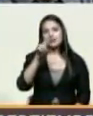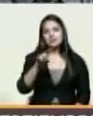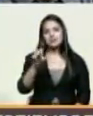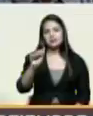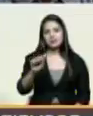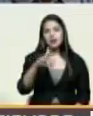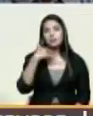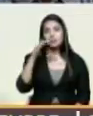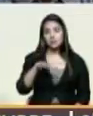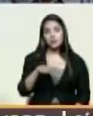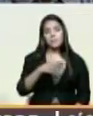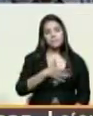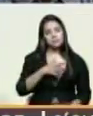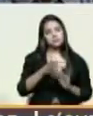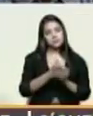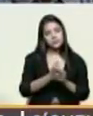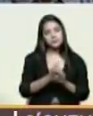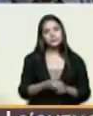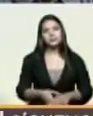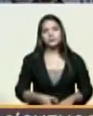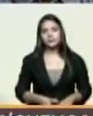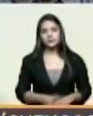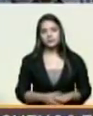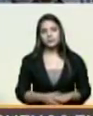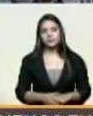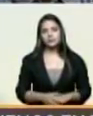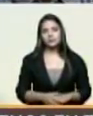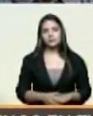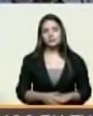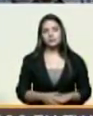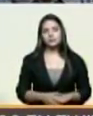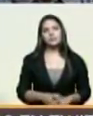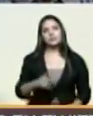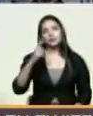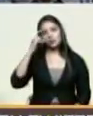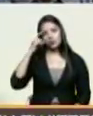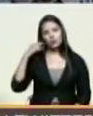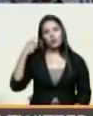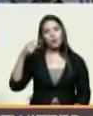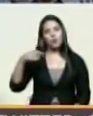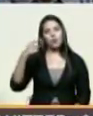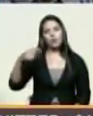Otaiza, Eliezer, mi compañero, todos los santos días,